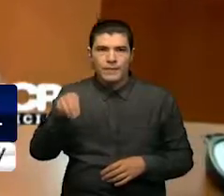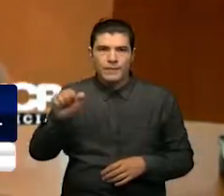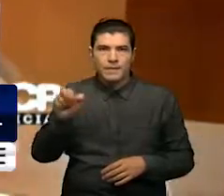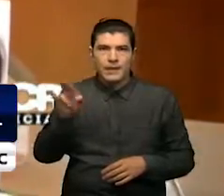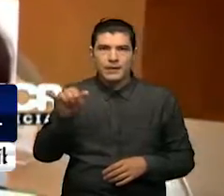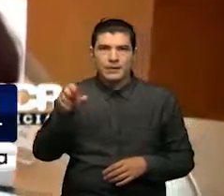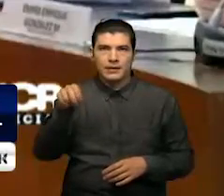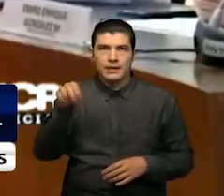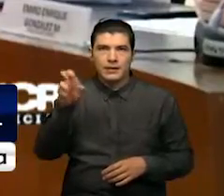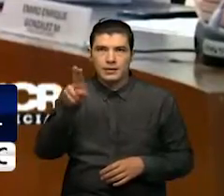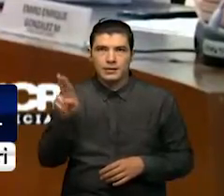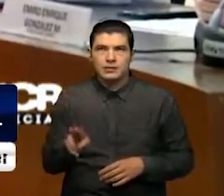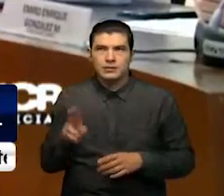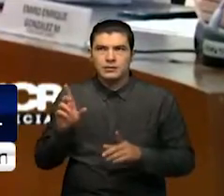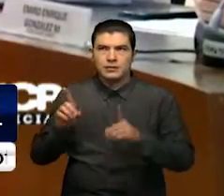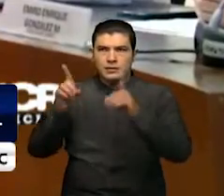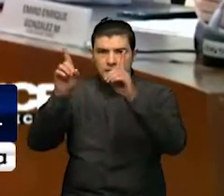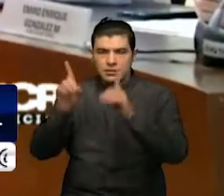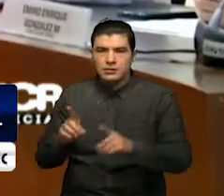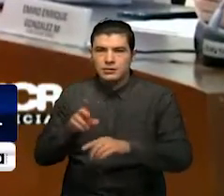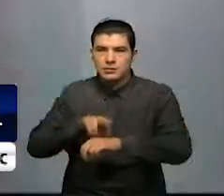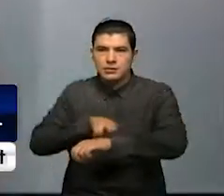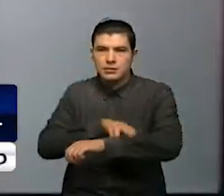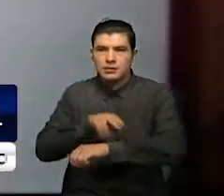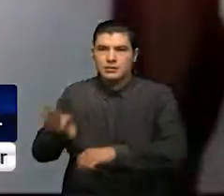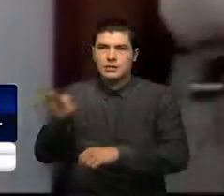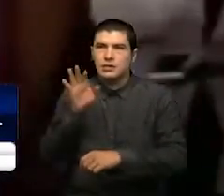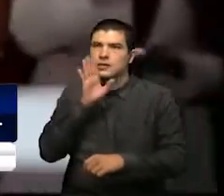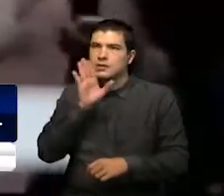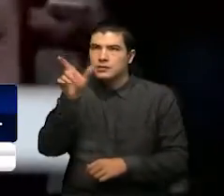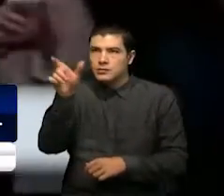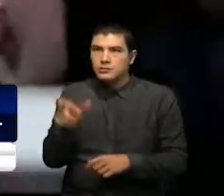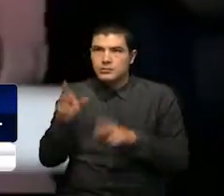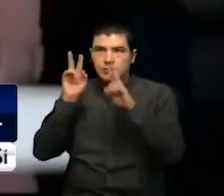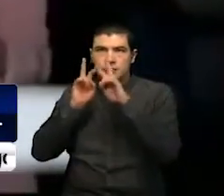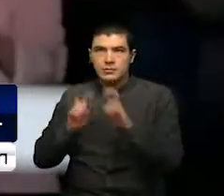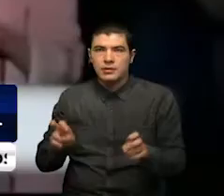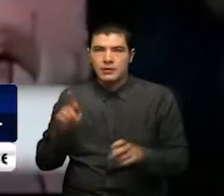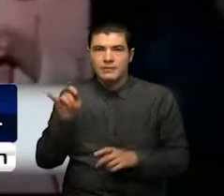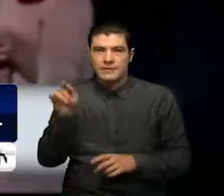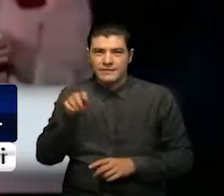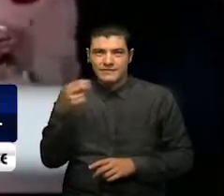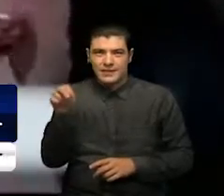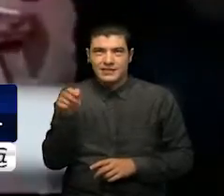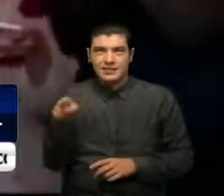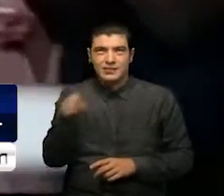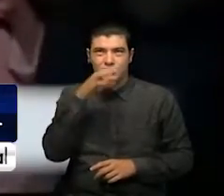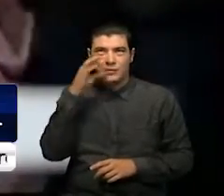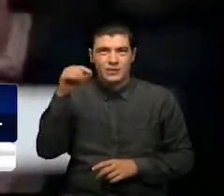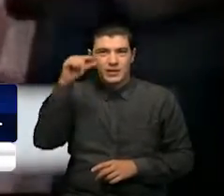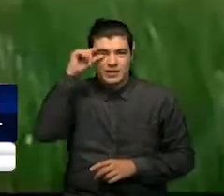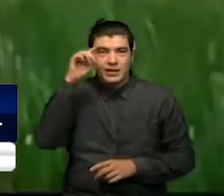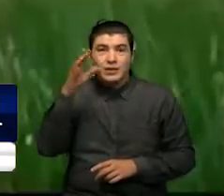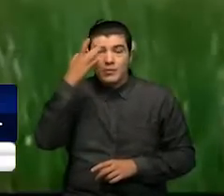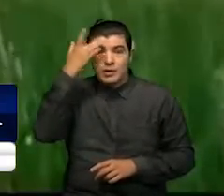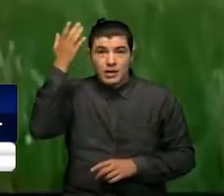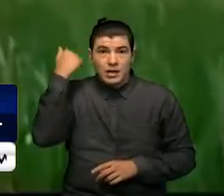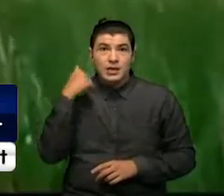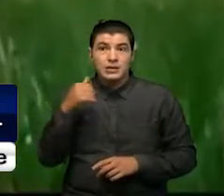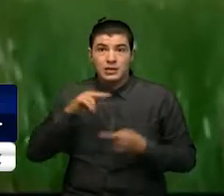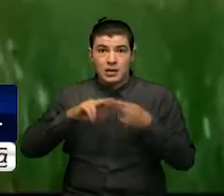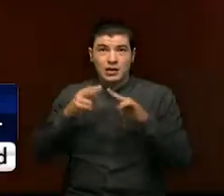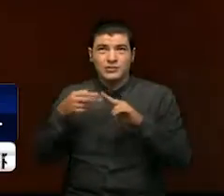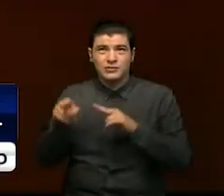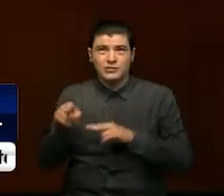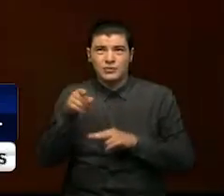de representantes- se designó aleatoriamente a quien investigara al fiscal general de la nación néstor humberto martínez por hechos relacionados con